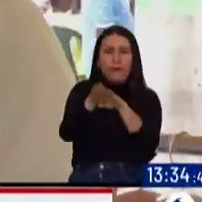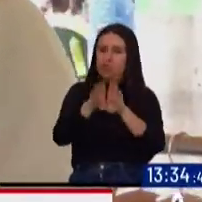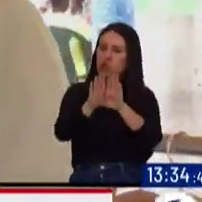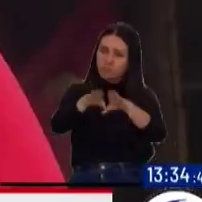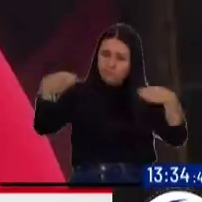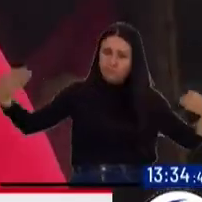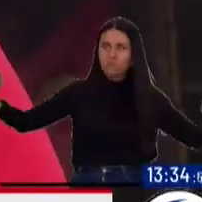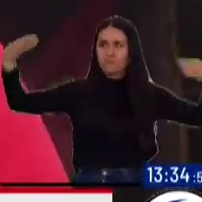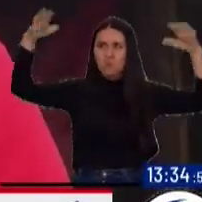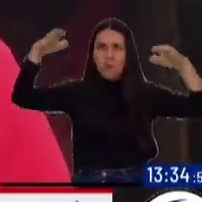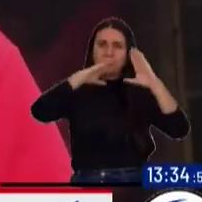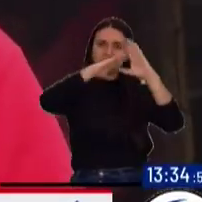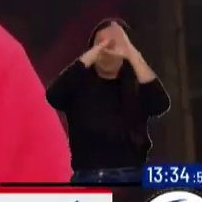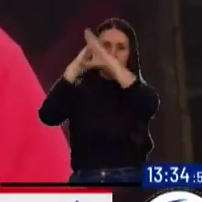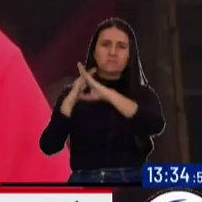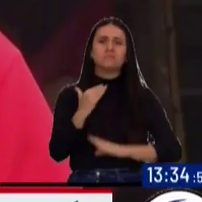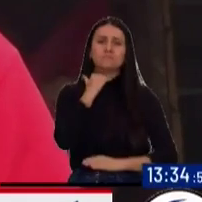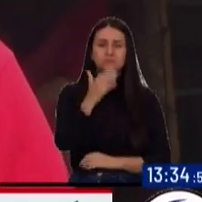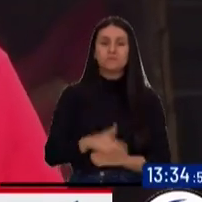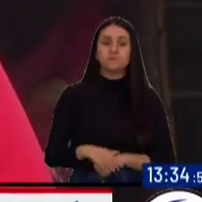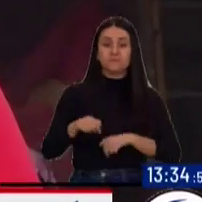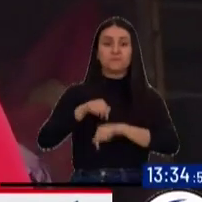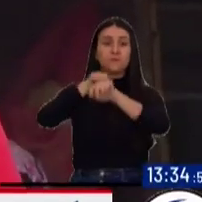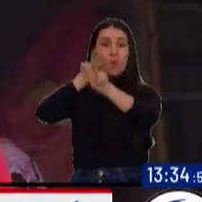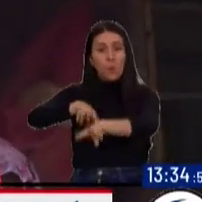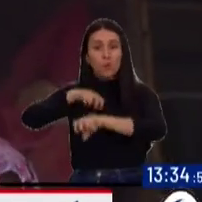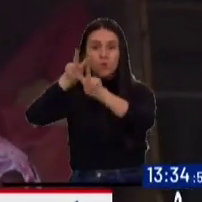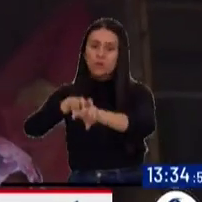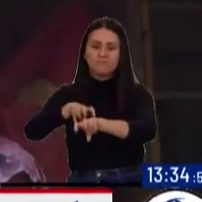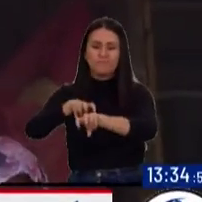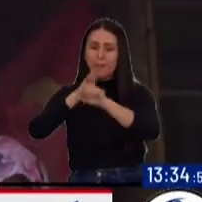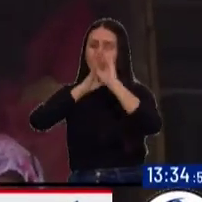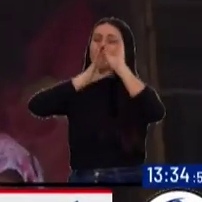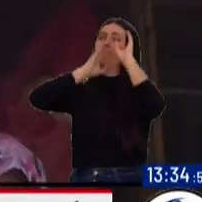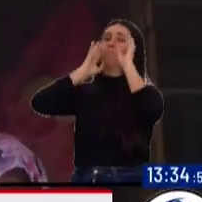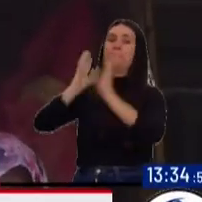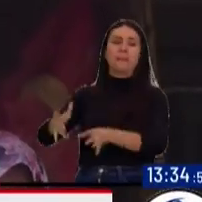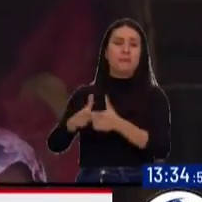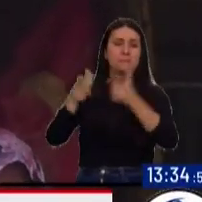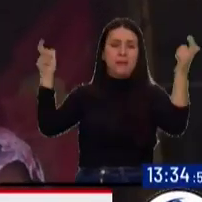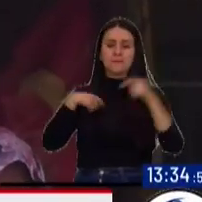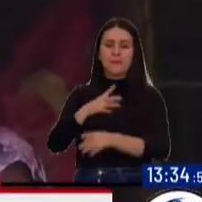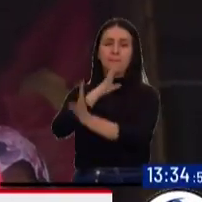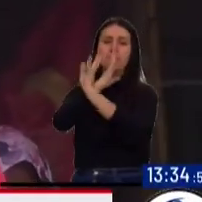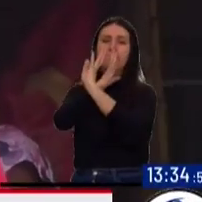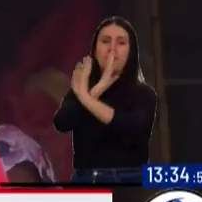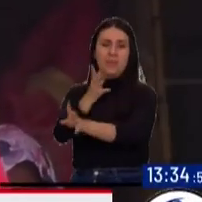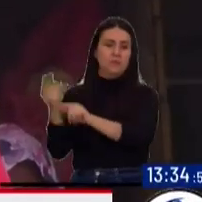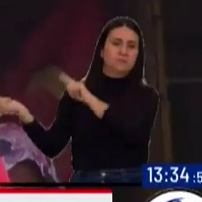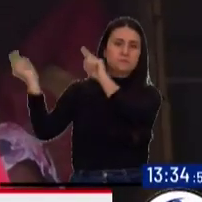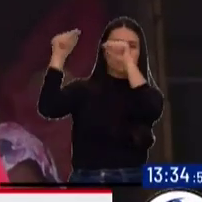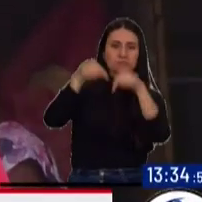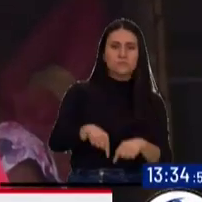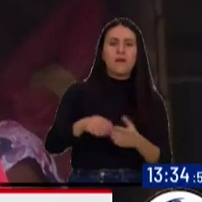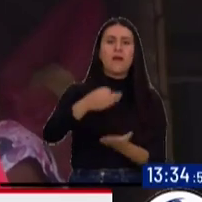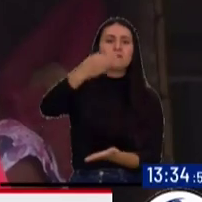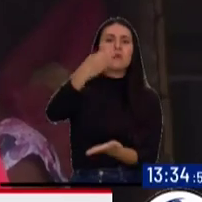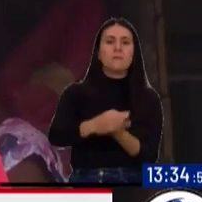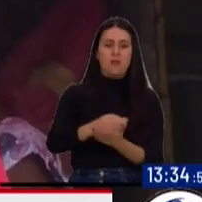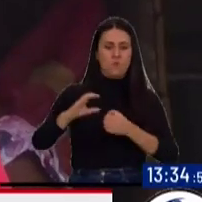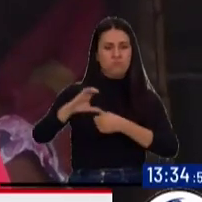el local. Muchos agricultores han dejado abandonado sus tierras por venirse a vivir acá a la